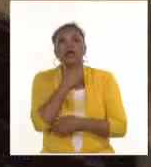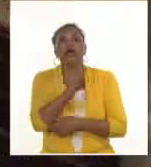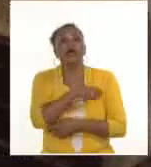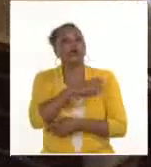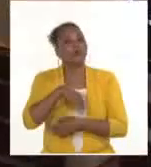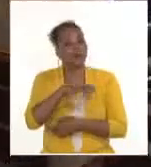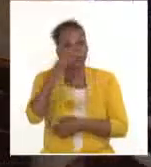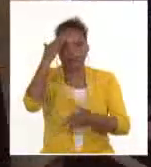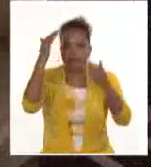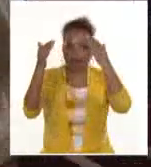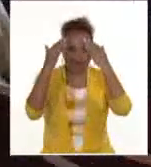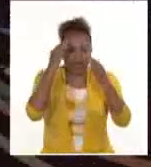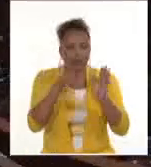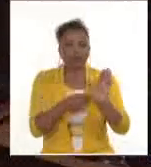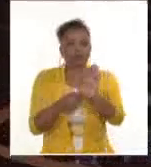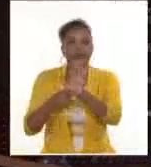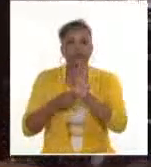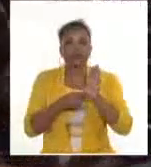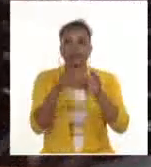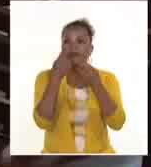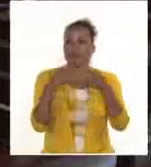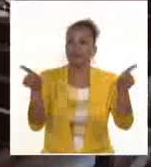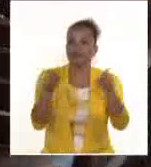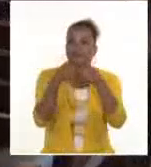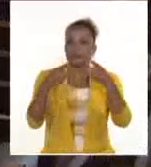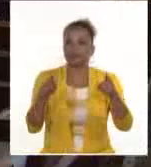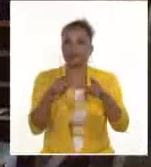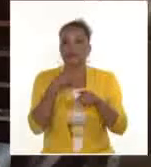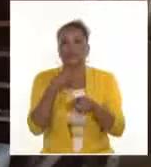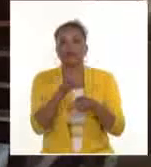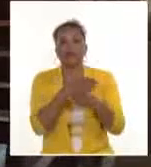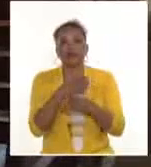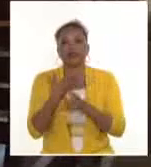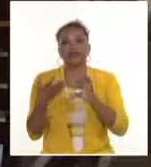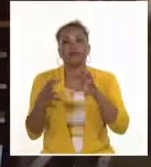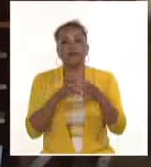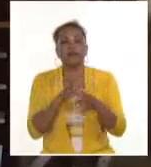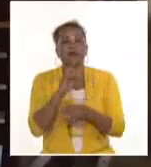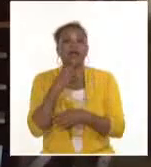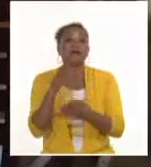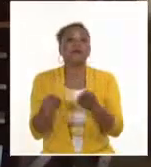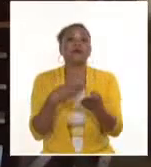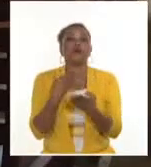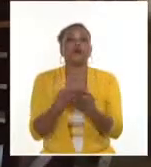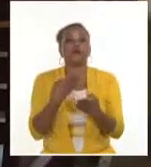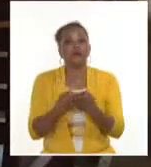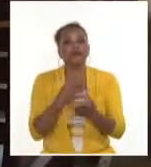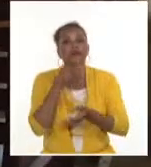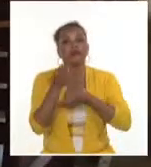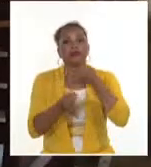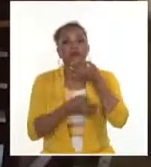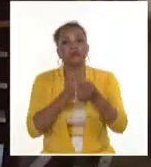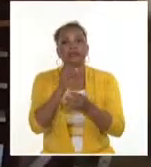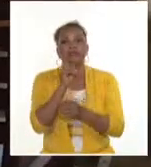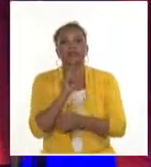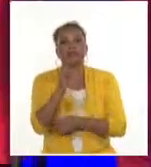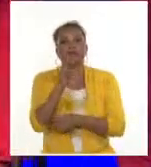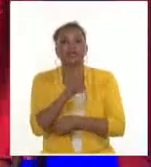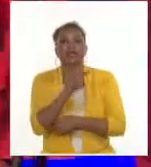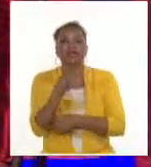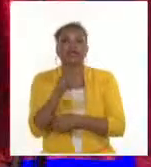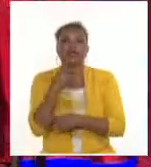la presentación del saudi y sus invitados y entre voces como una de las propuestas que hablan de la calidad del cor